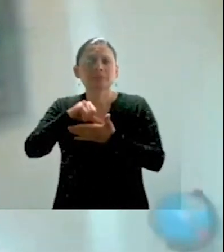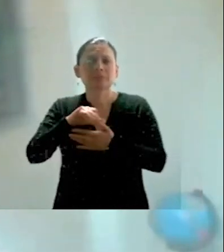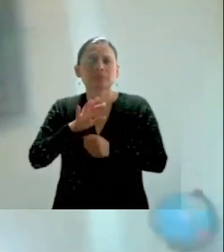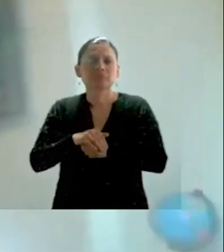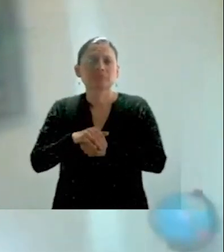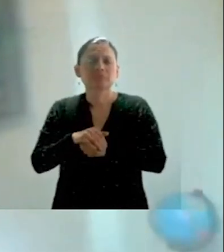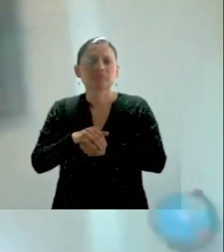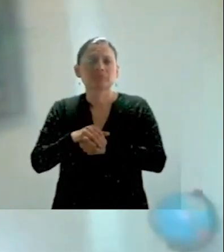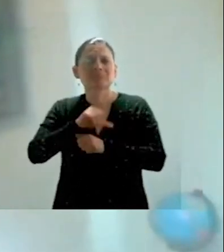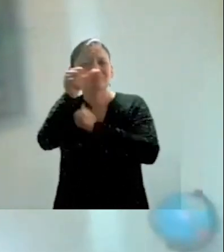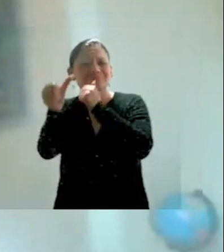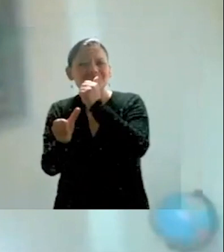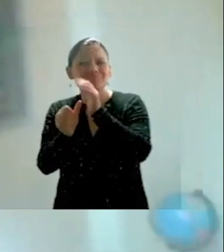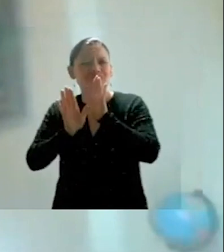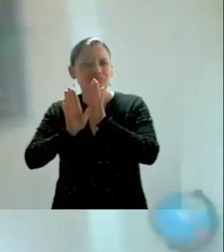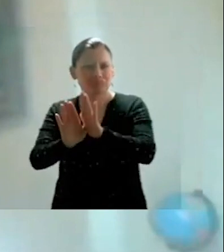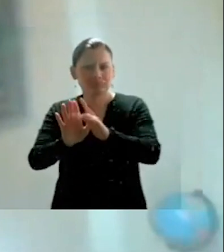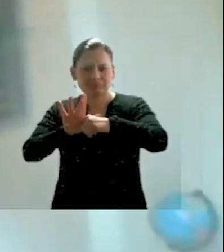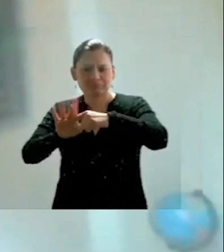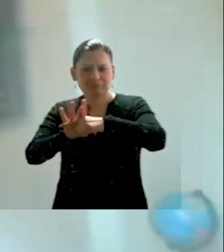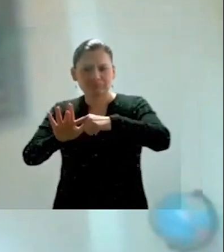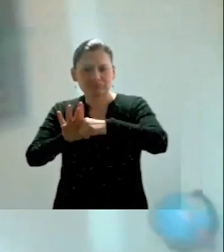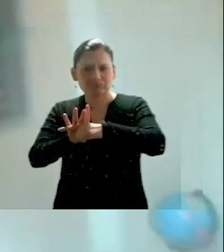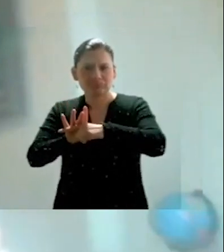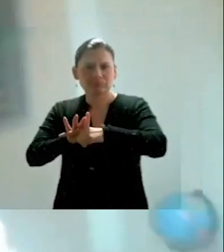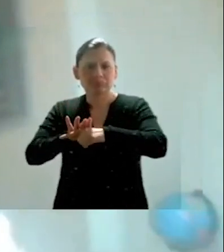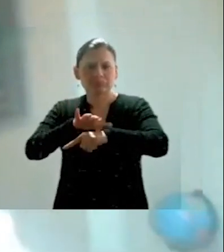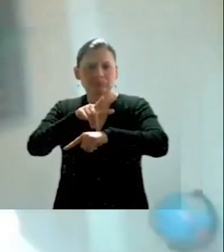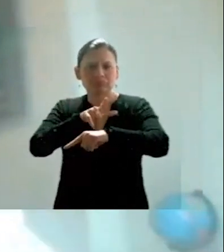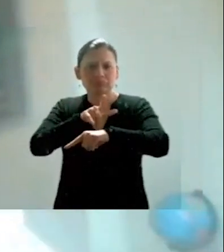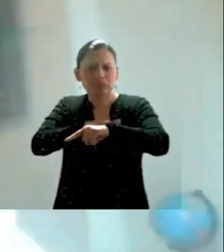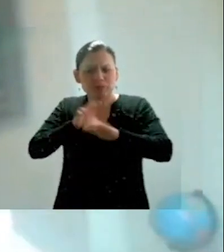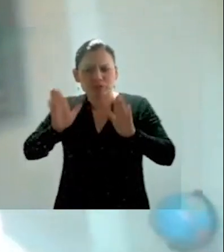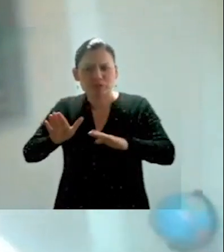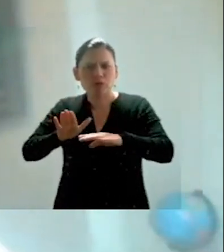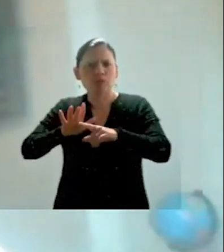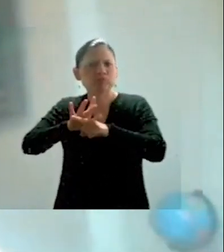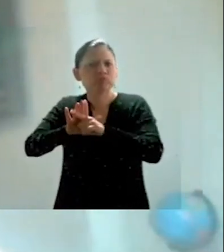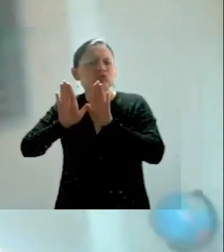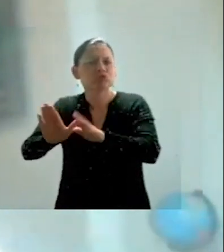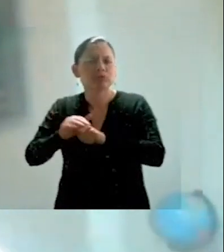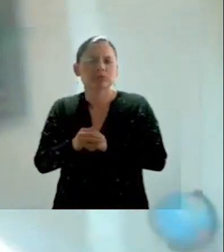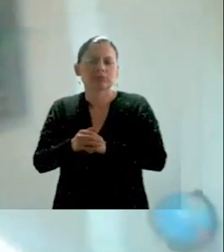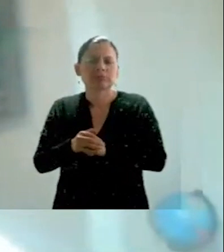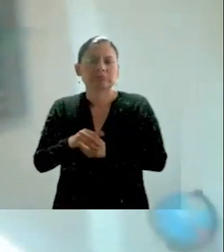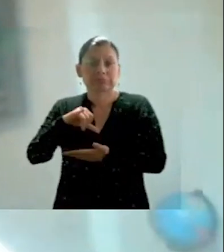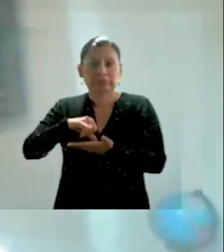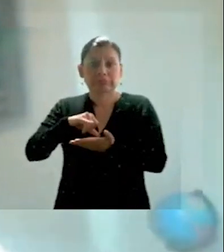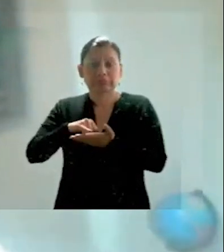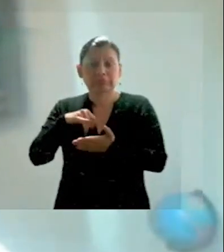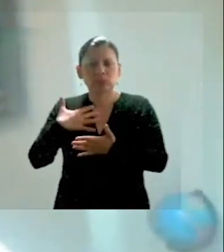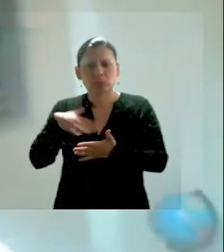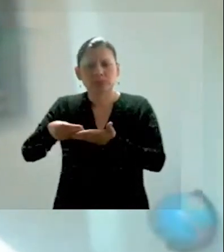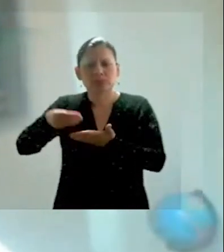flexibiliza el criterio de subsidiariedad. Es una arista también de la acción de tutela que no he